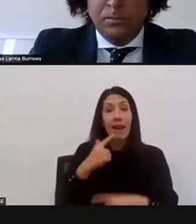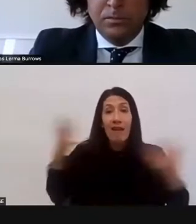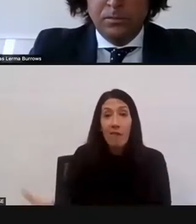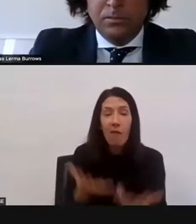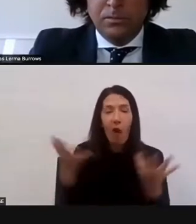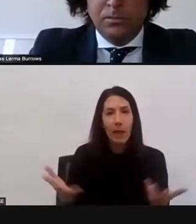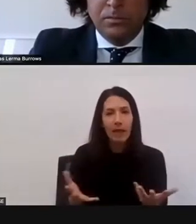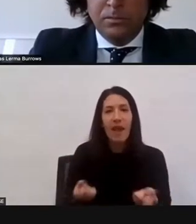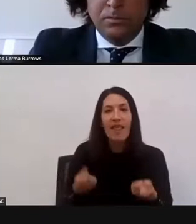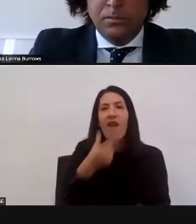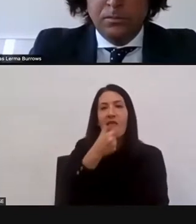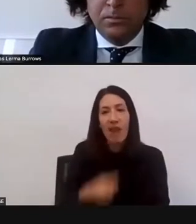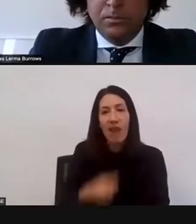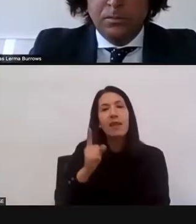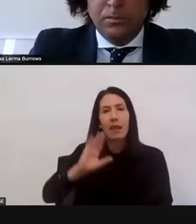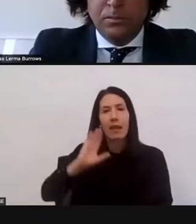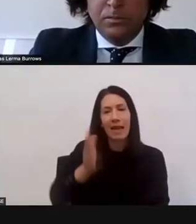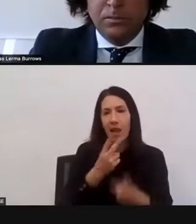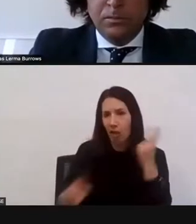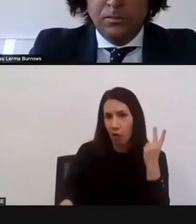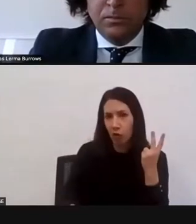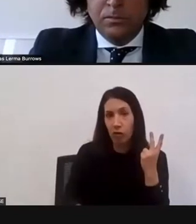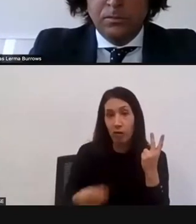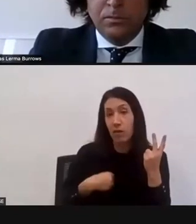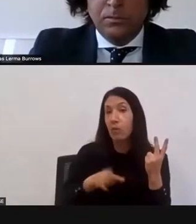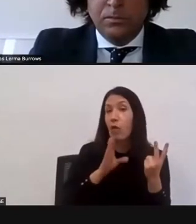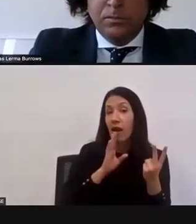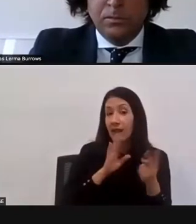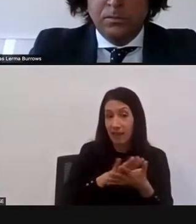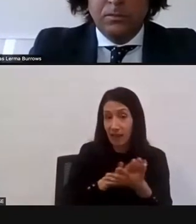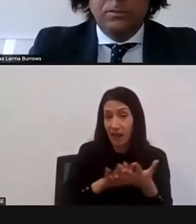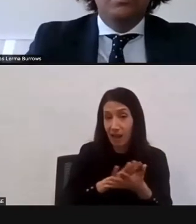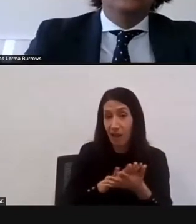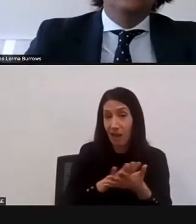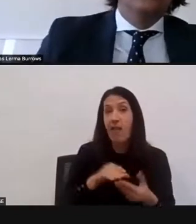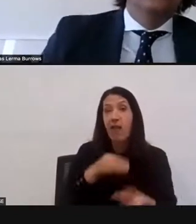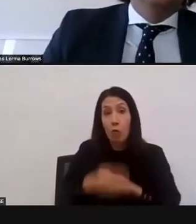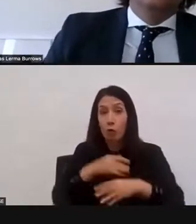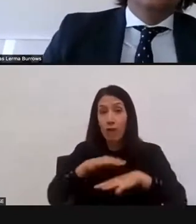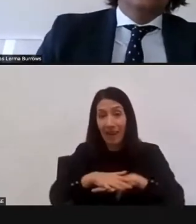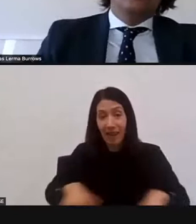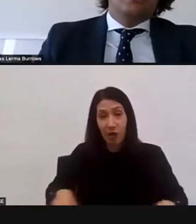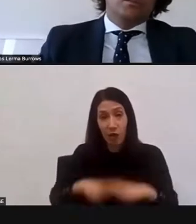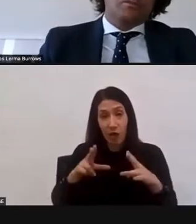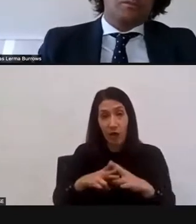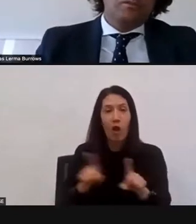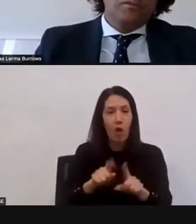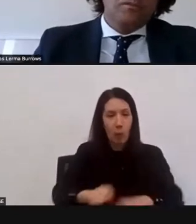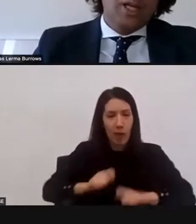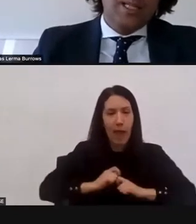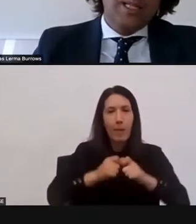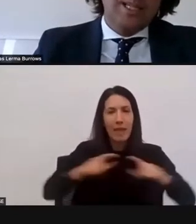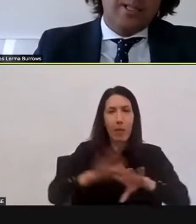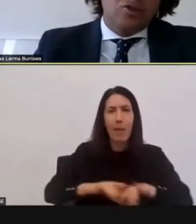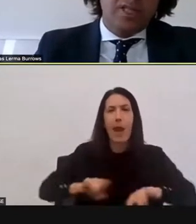un poco enlazando con lo que decía Gregorio, con la utilización de las redes sociales como altavoz o como plataforma, ¿no?